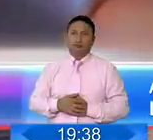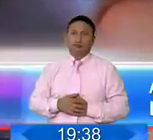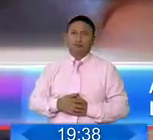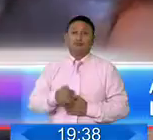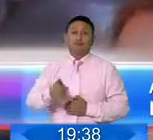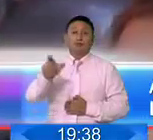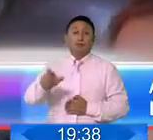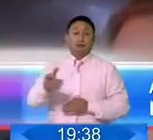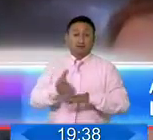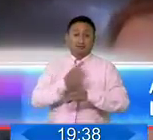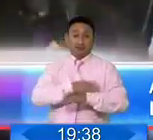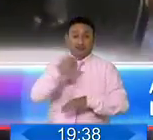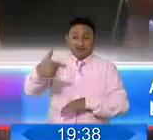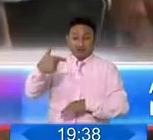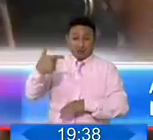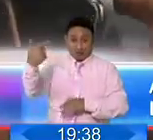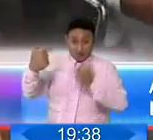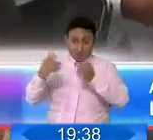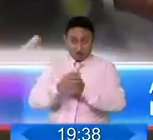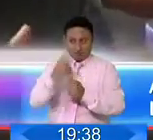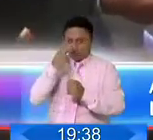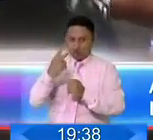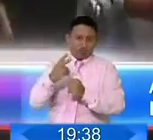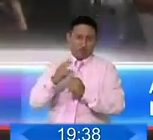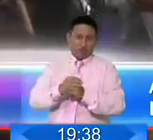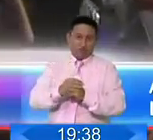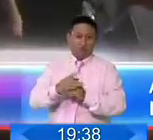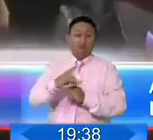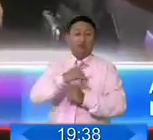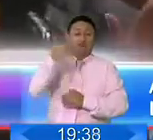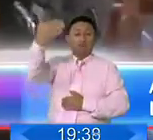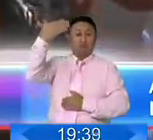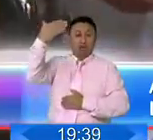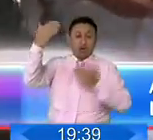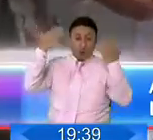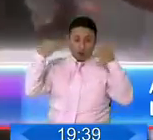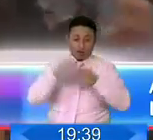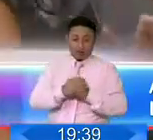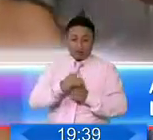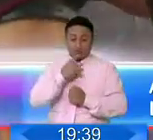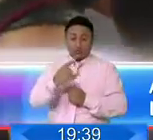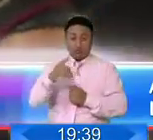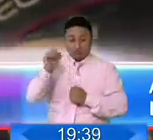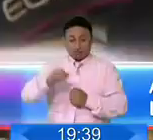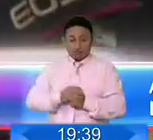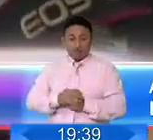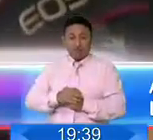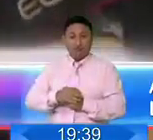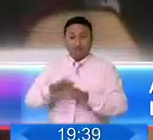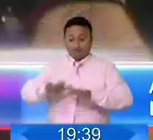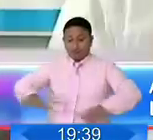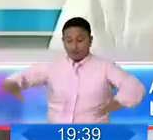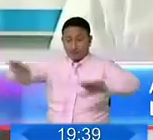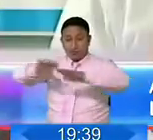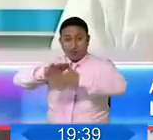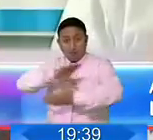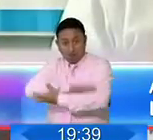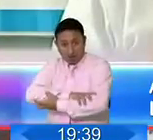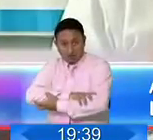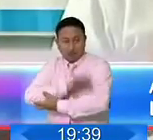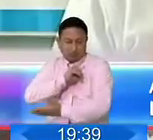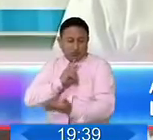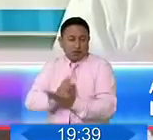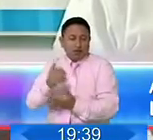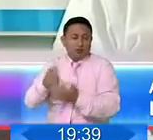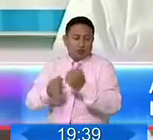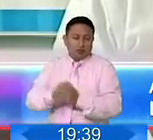los antisociales. De su parte, el alcalde de la ciudad reconoció que hubo altercados al interior del malecón, pero se